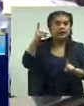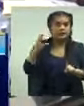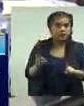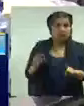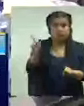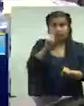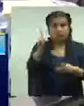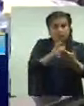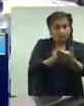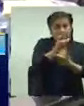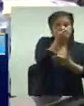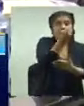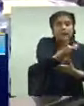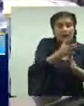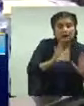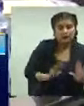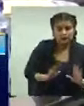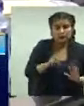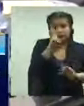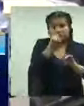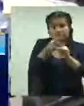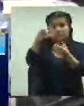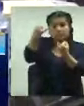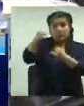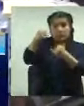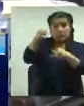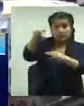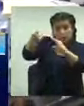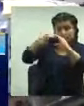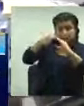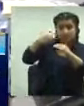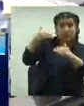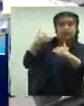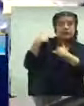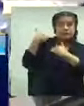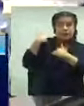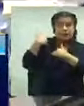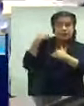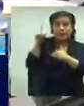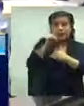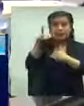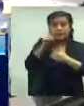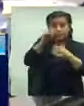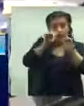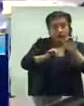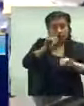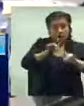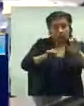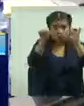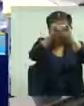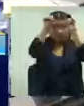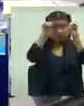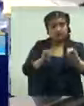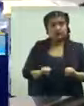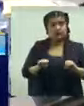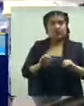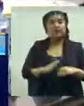un informe en detalle de devengado no pagado y de compromisos no registrados, porque esos compromisos no